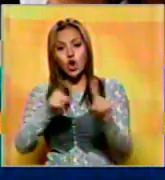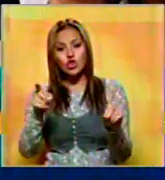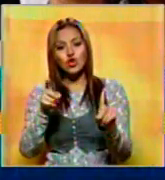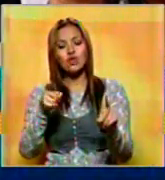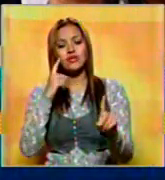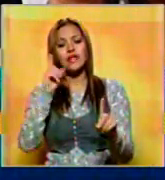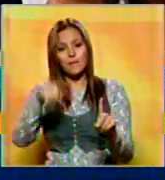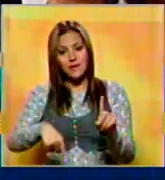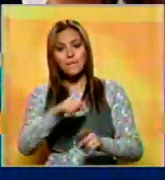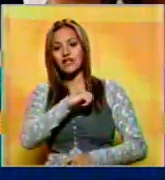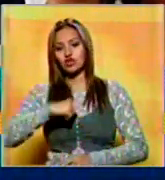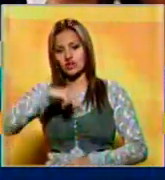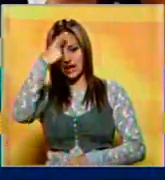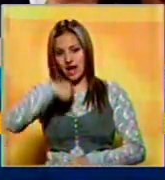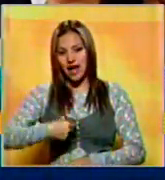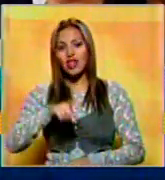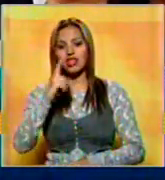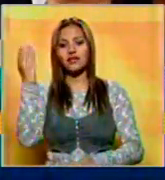de caución personal.